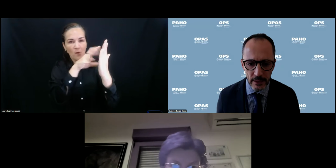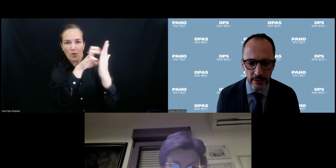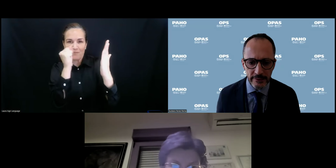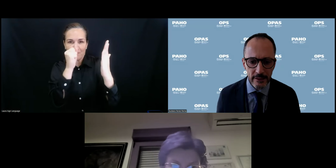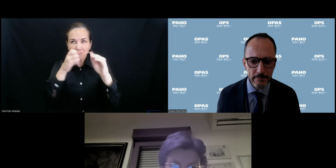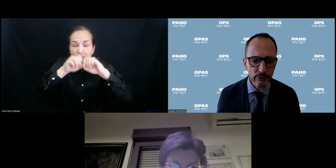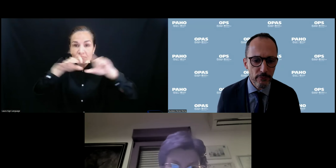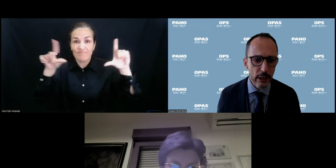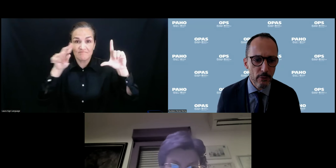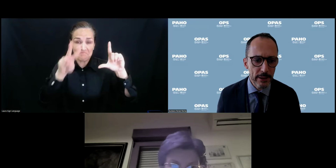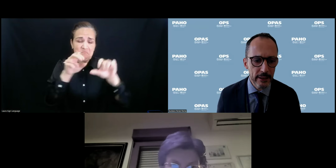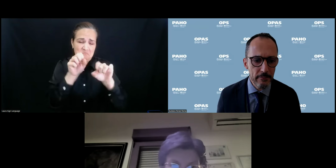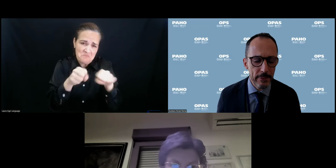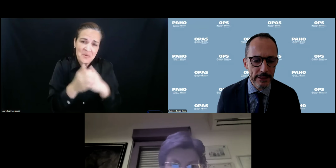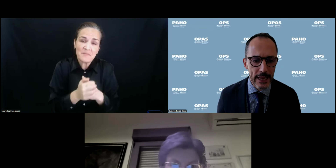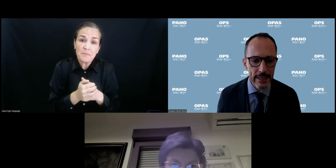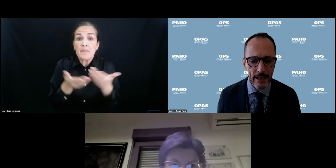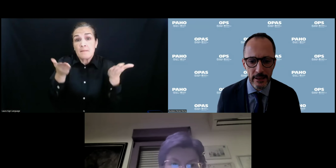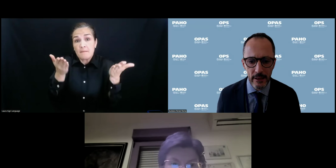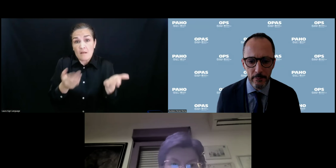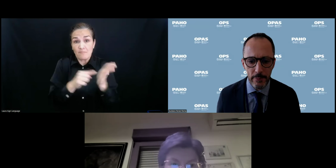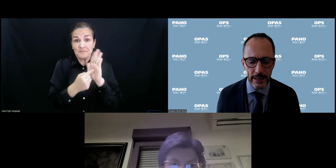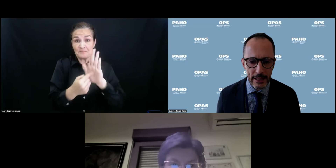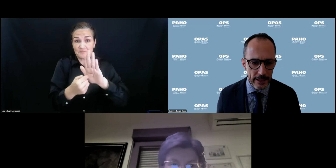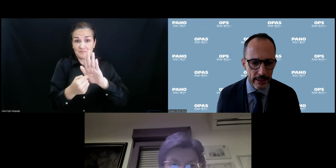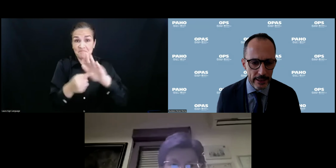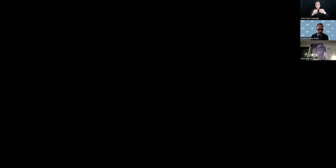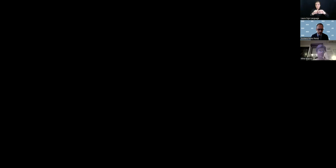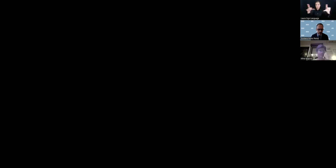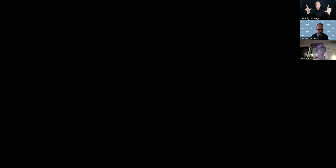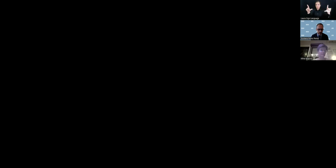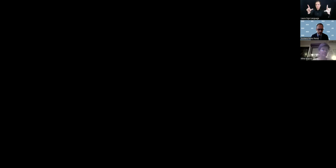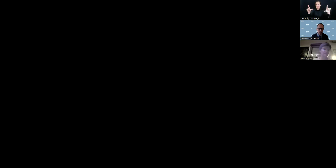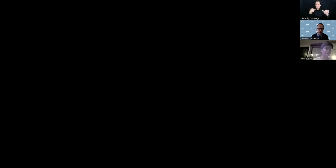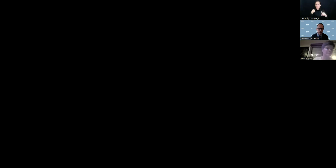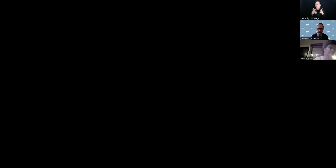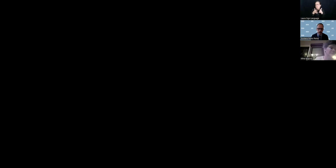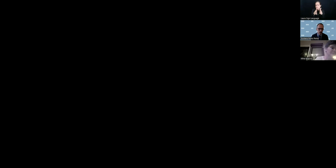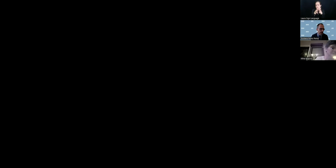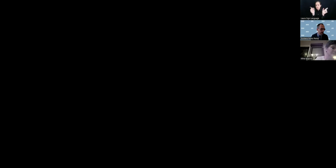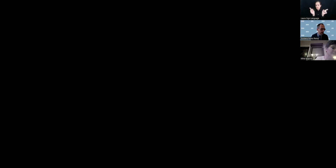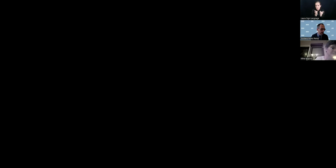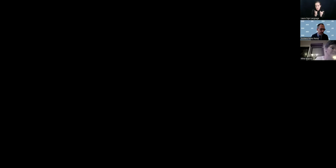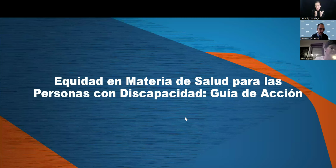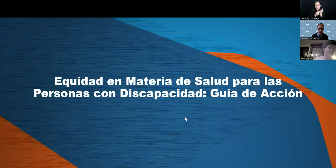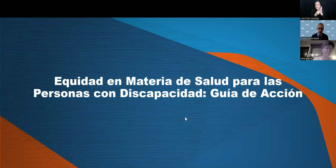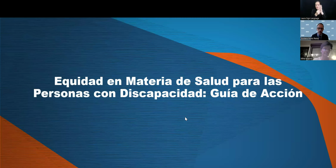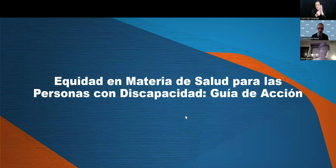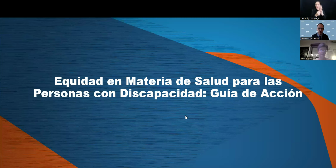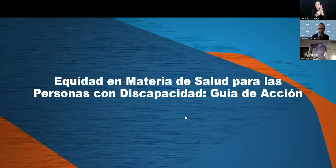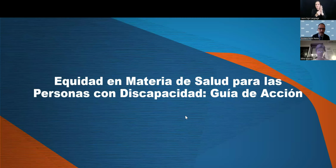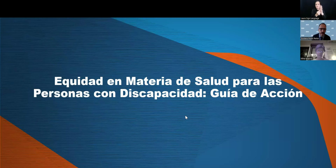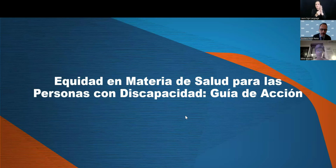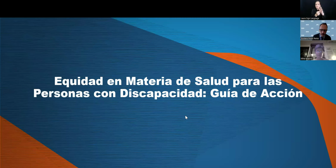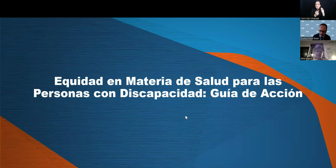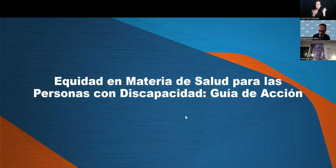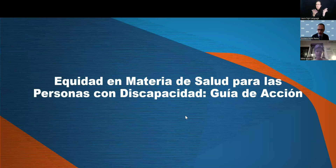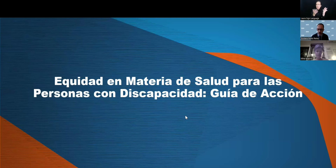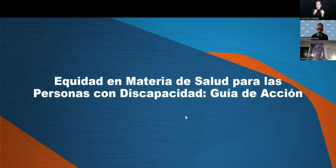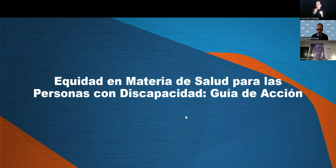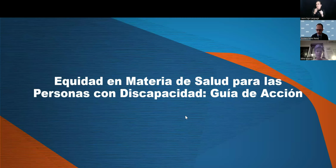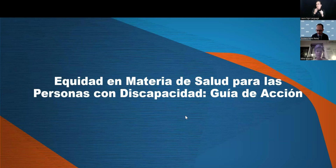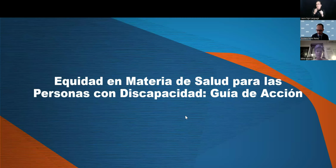accessing this Sin guide. más, os voy a compartir mi pantalla para With daros no more to una say, I'll introducción share de my lo screen que to briefly pues puede significar introduce en